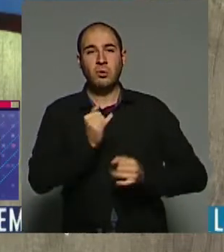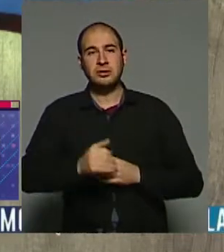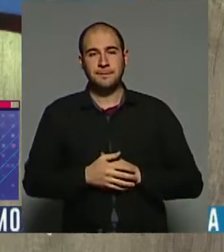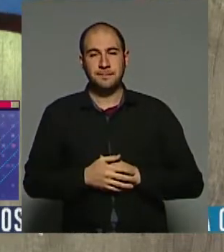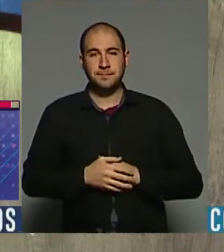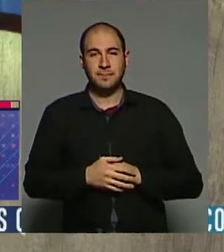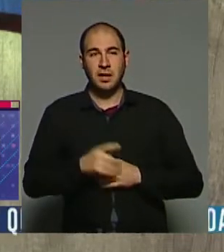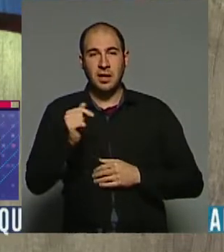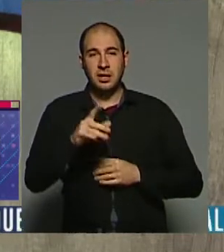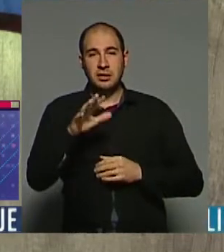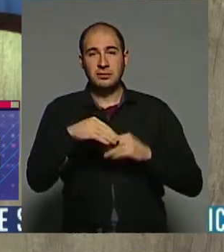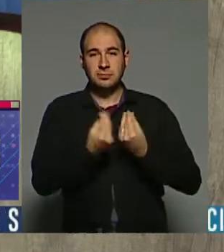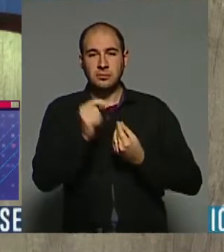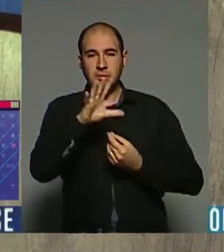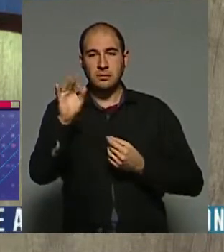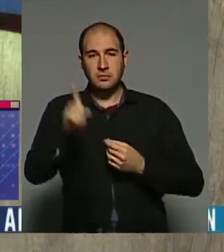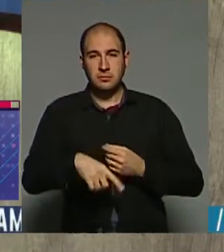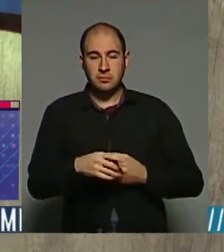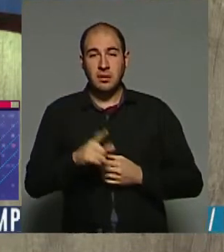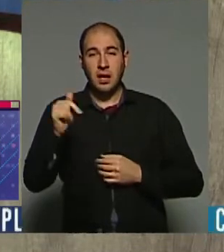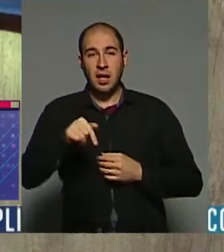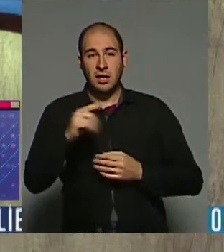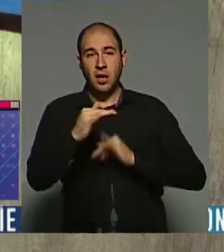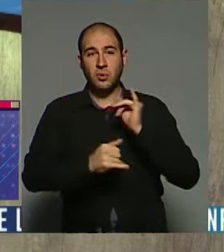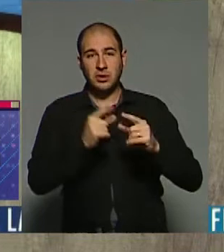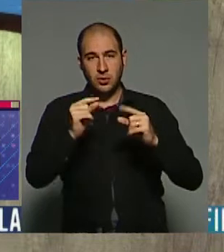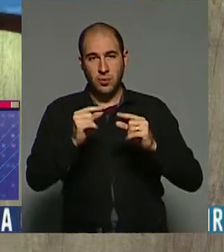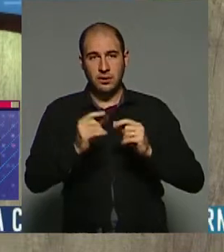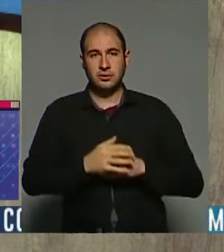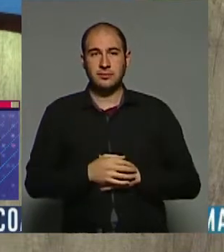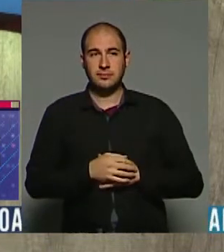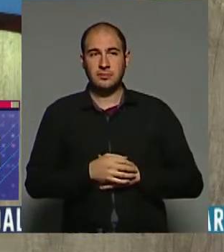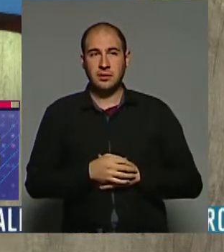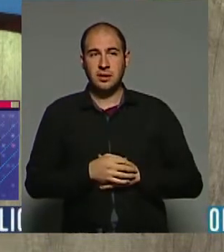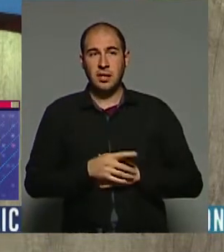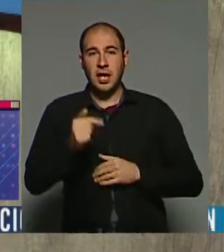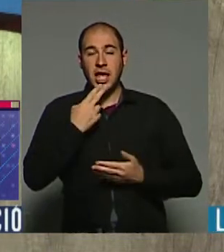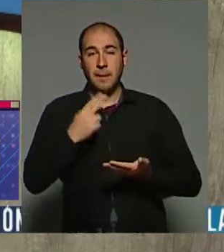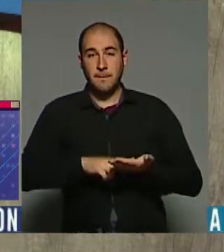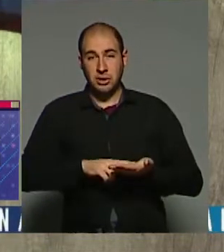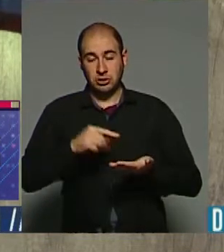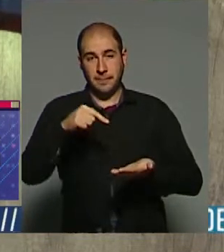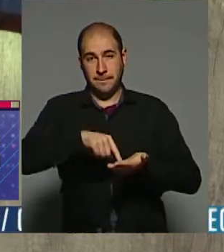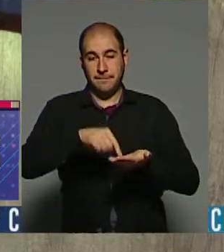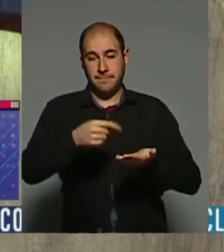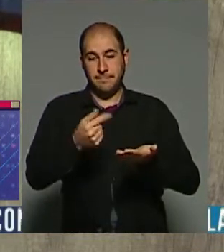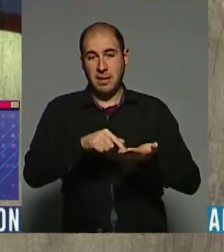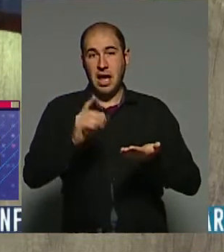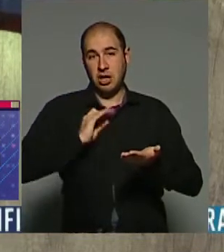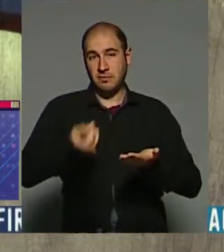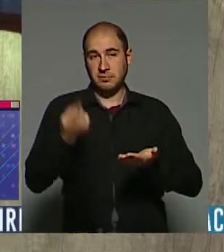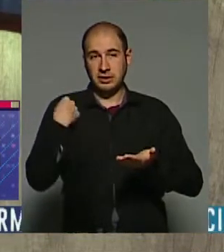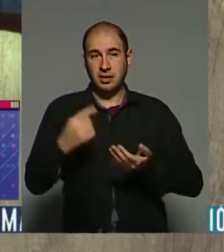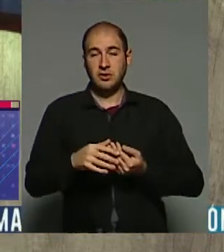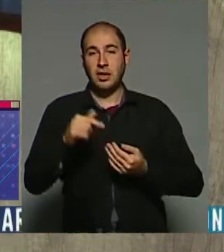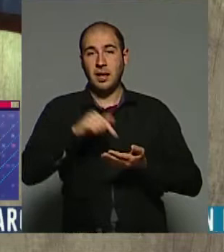específicamente de un 50% y es acá cuando ya hablamos de números. A partir del importe que hay que pagar desde el año pasado, en